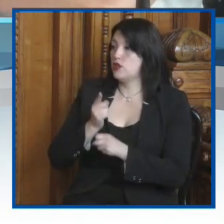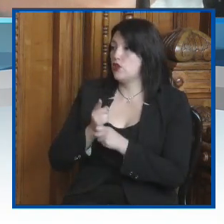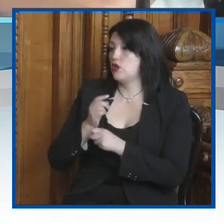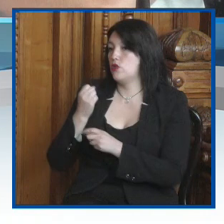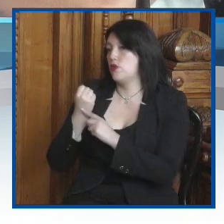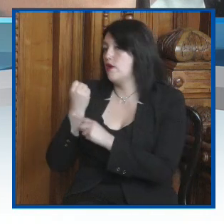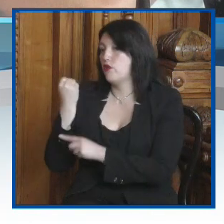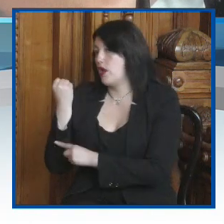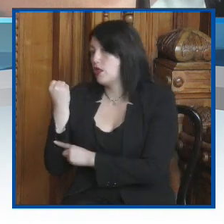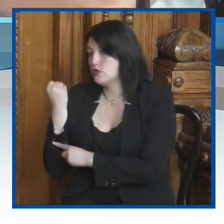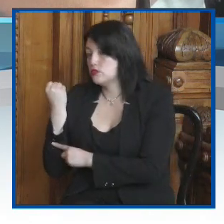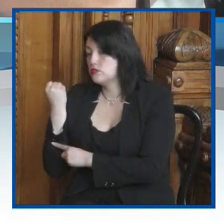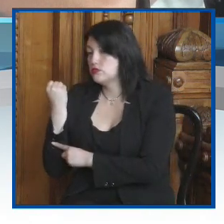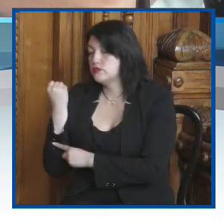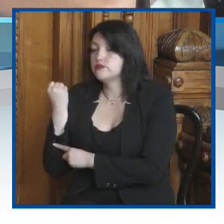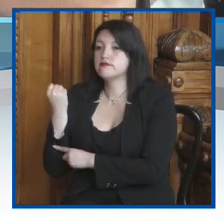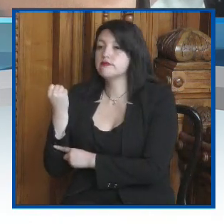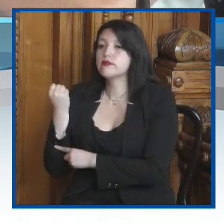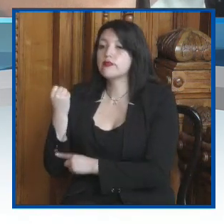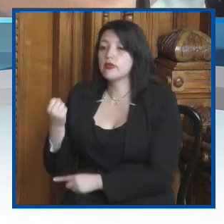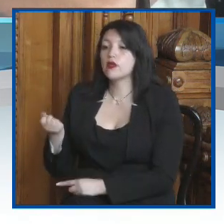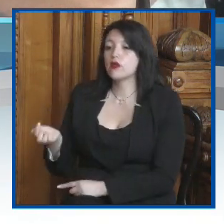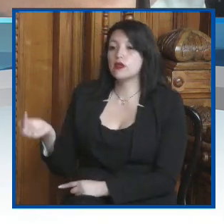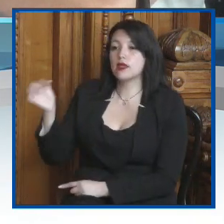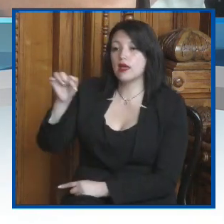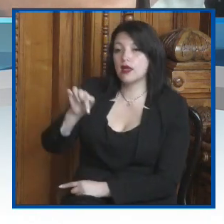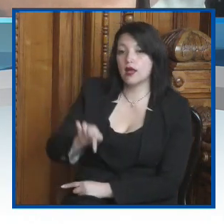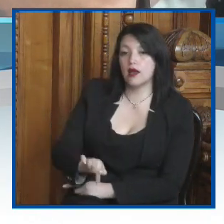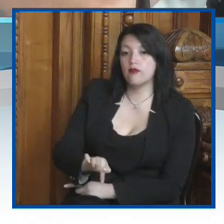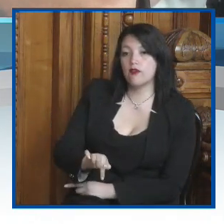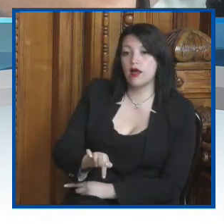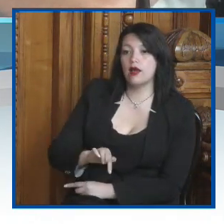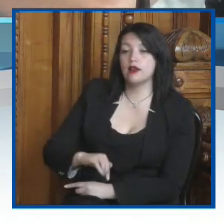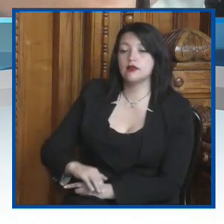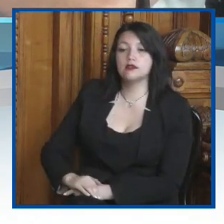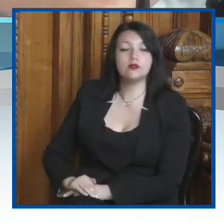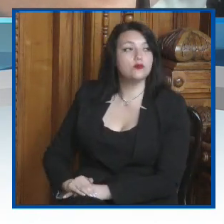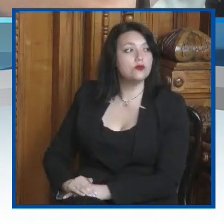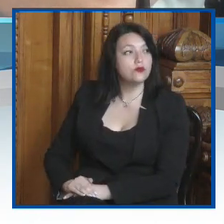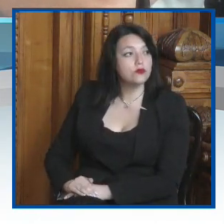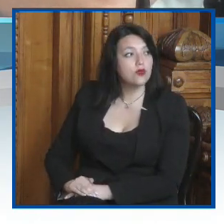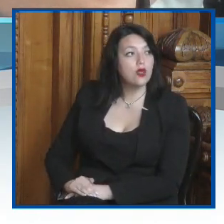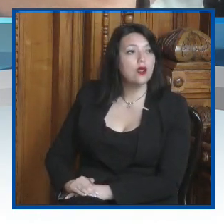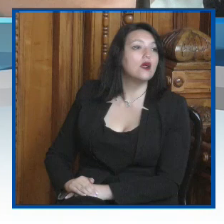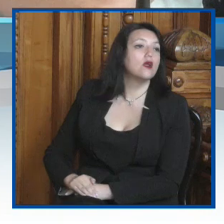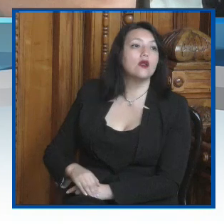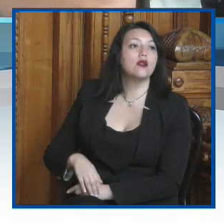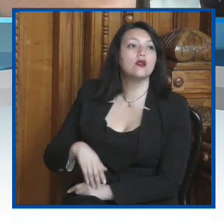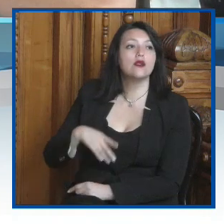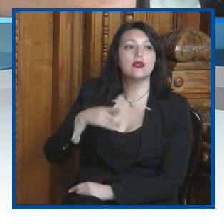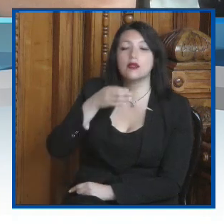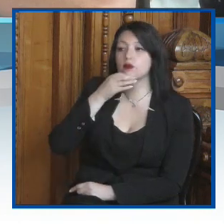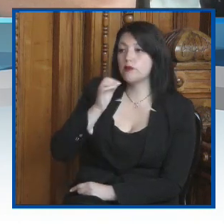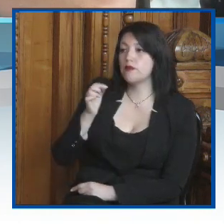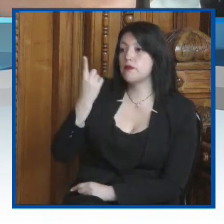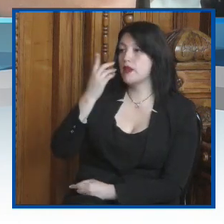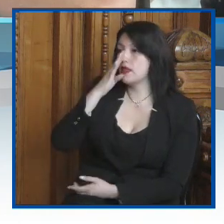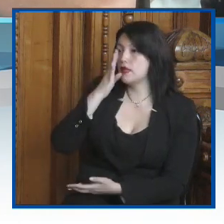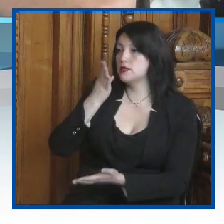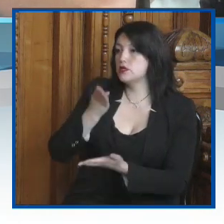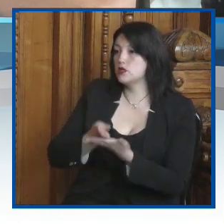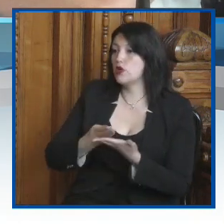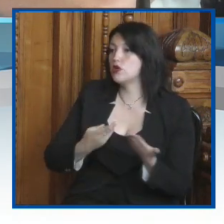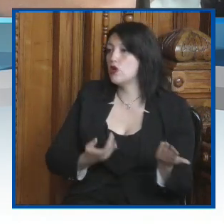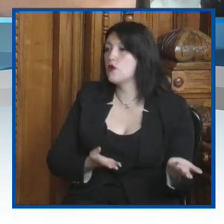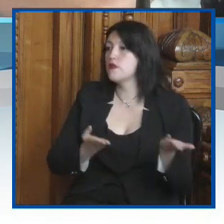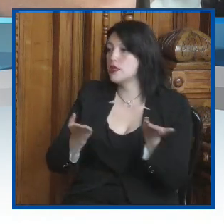abogado. Entonces, cuando llegaba el caso al juzgado, que viene de sede administrativa, nosotros le notificábamos una primera decisión de que lo invitábamos a que